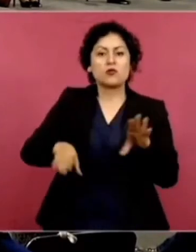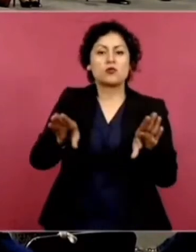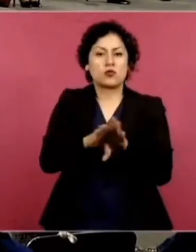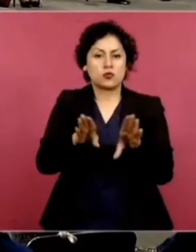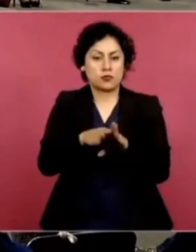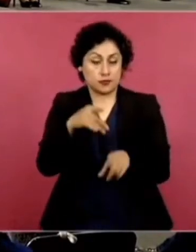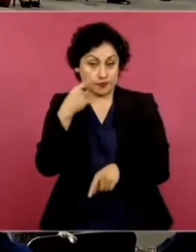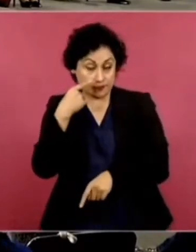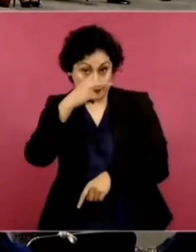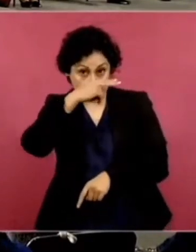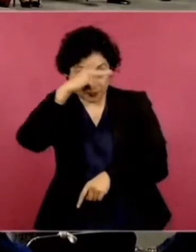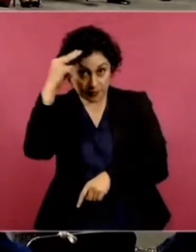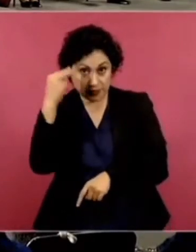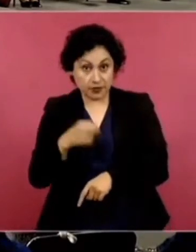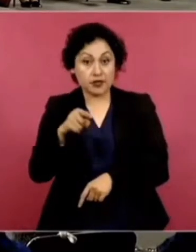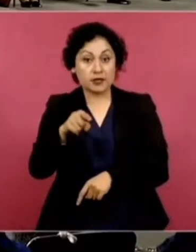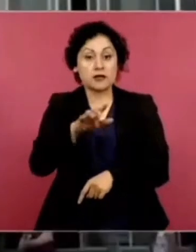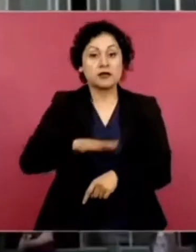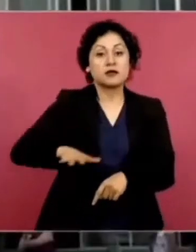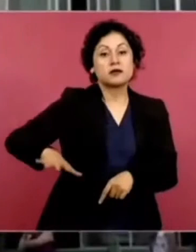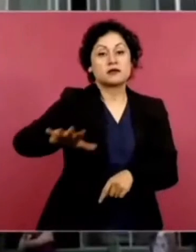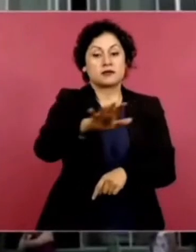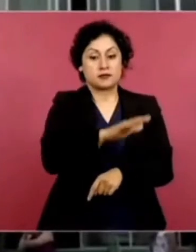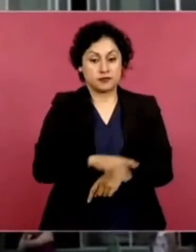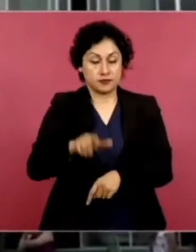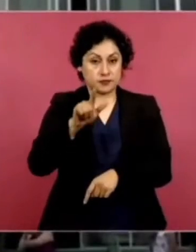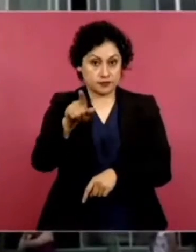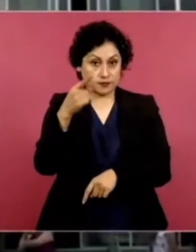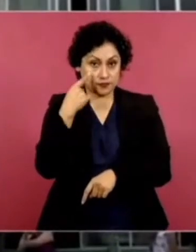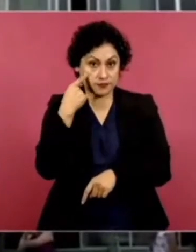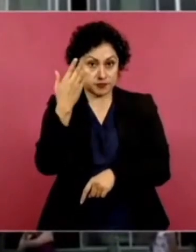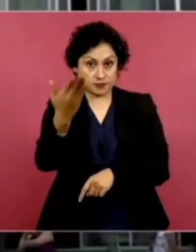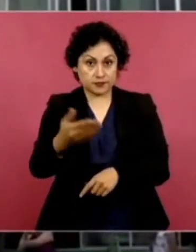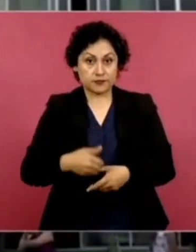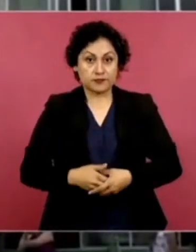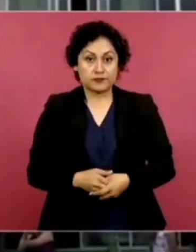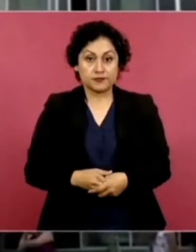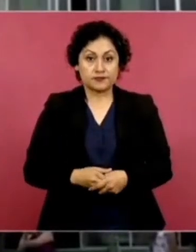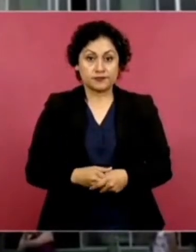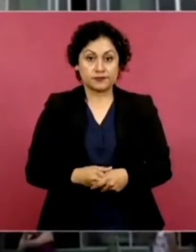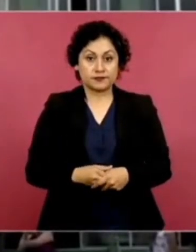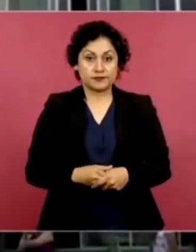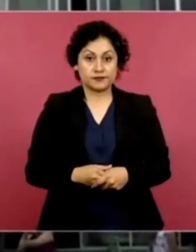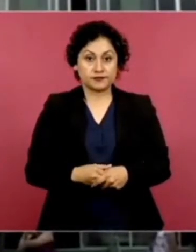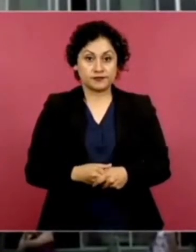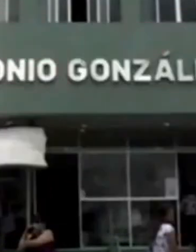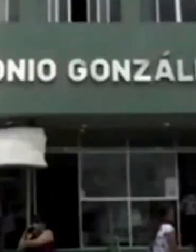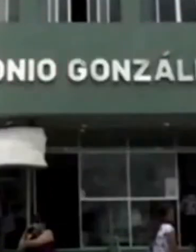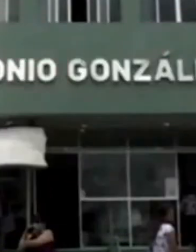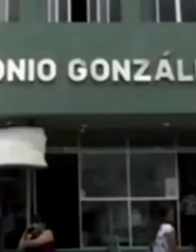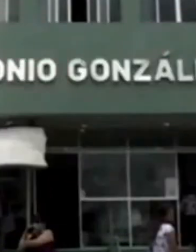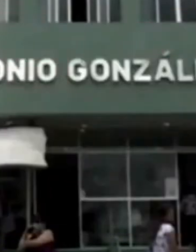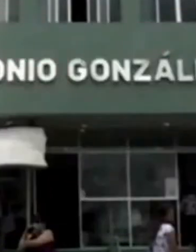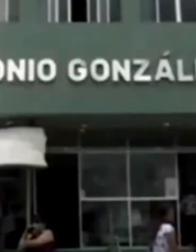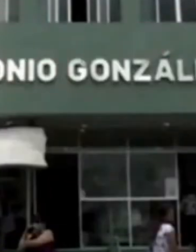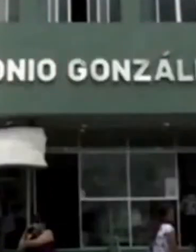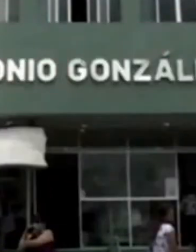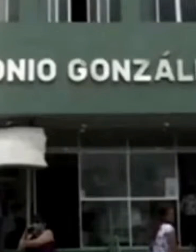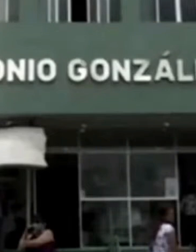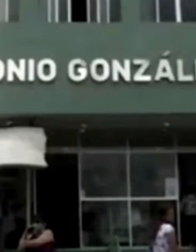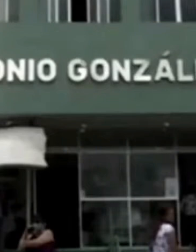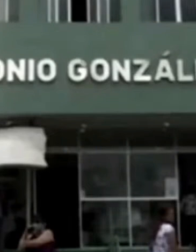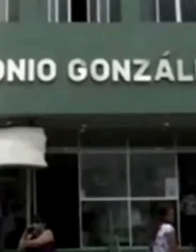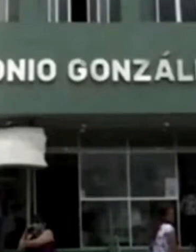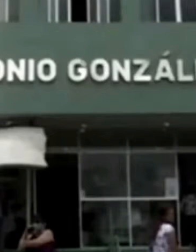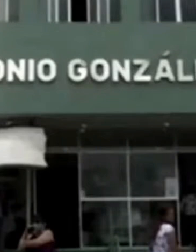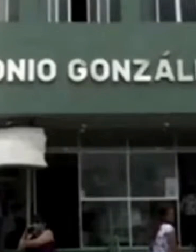ha habido acciones de mantenimiento en 17 de los 17 hospitales de IMSS Bienestar y en 211 de 349